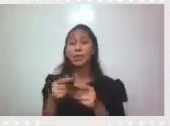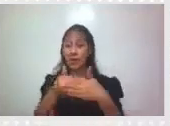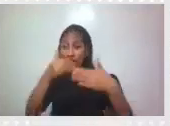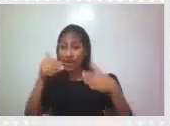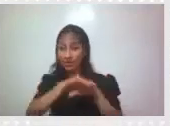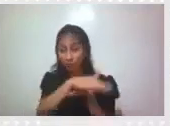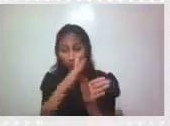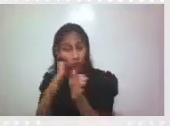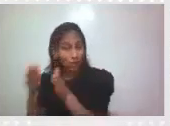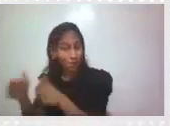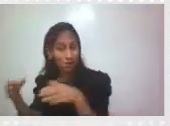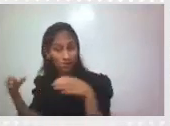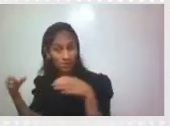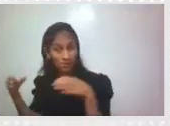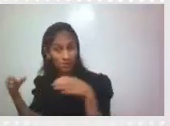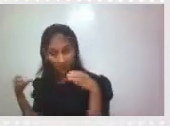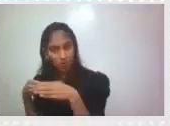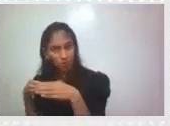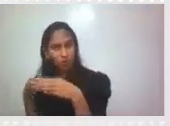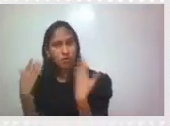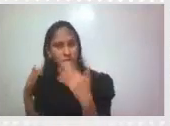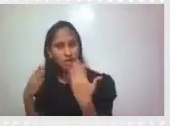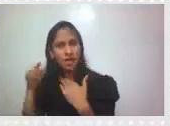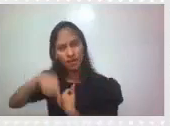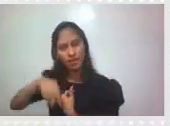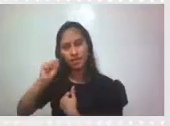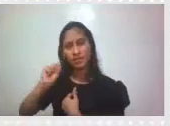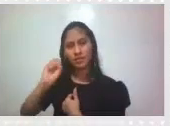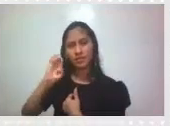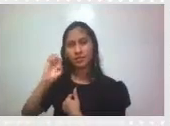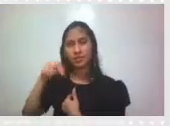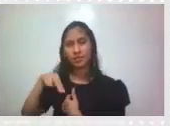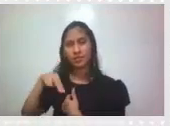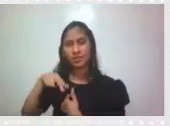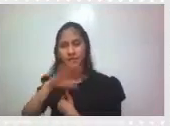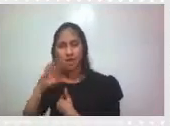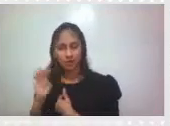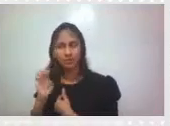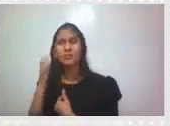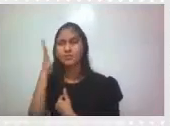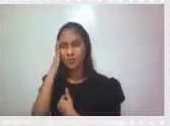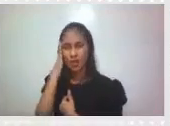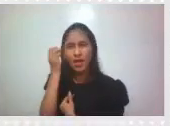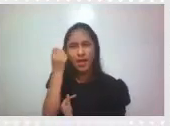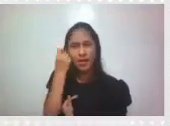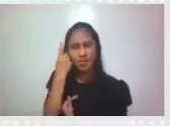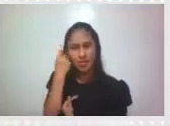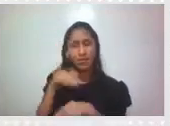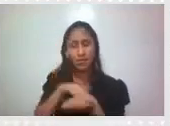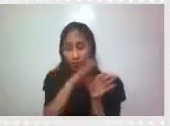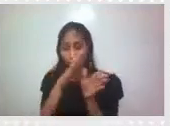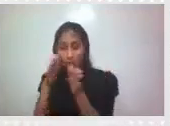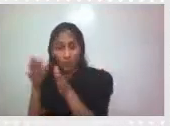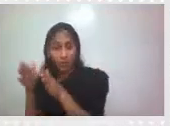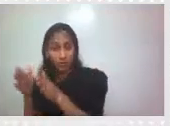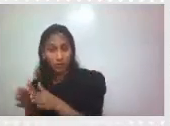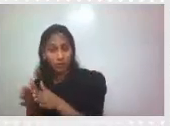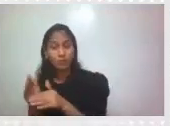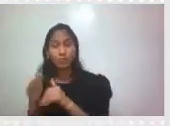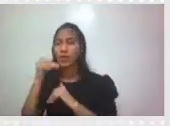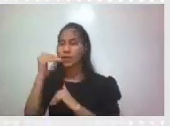equipo y es que en el SENACE comprendemos que estos procesos de planificación para poder